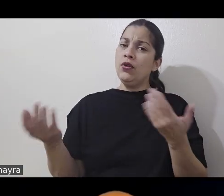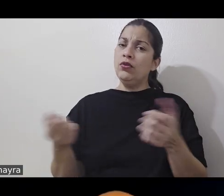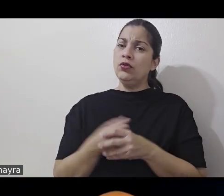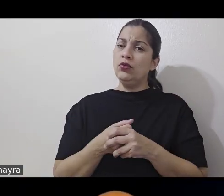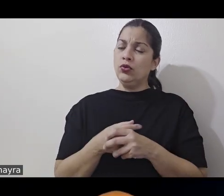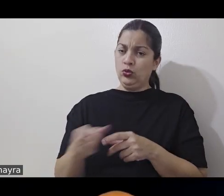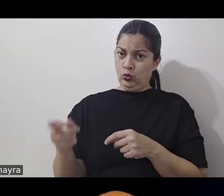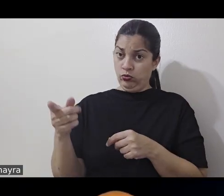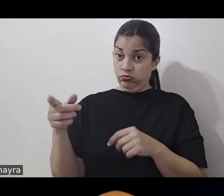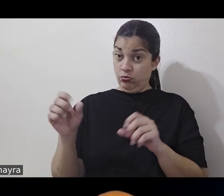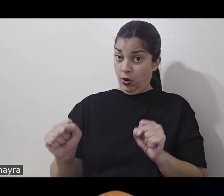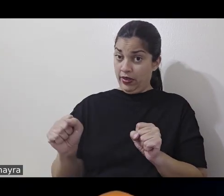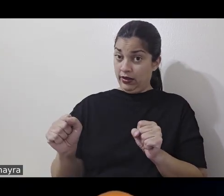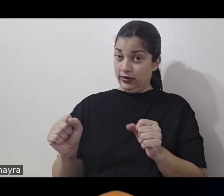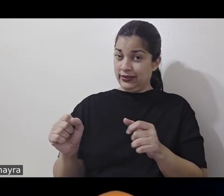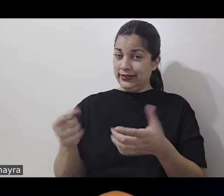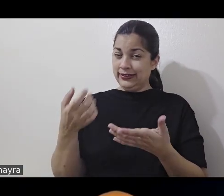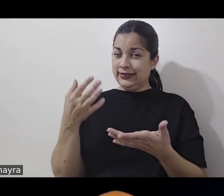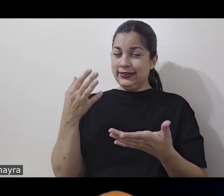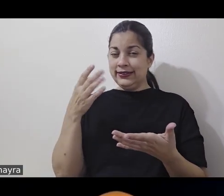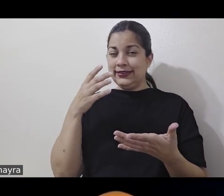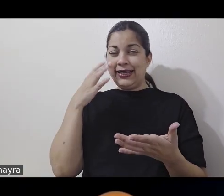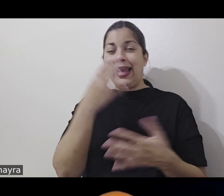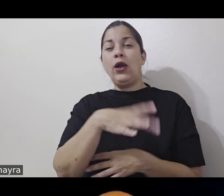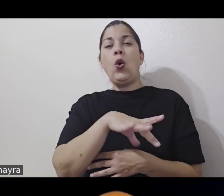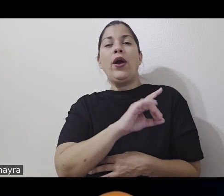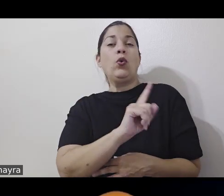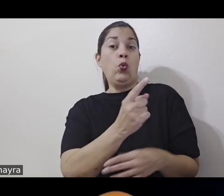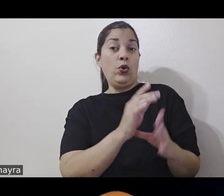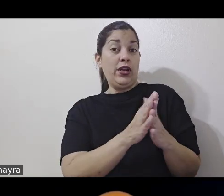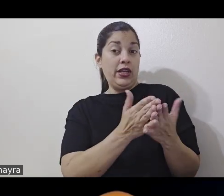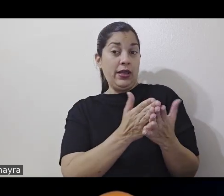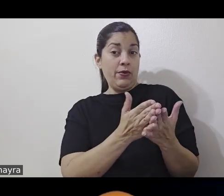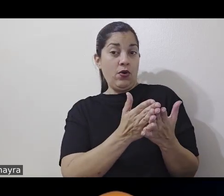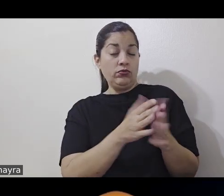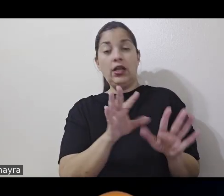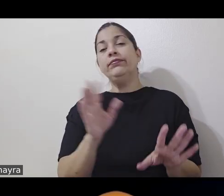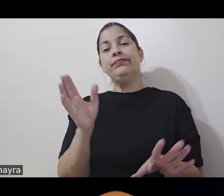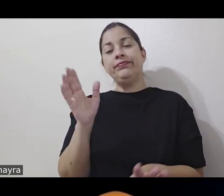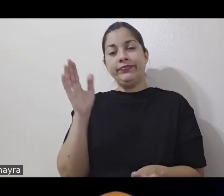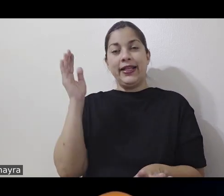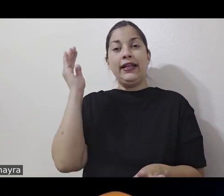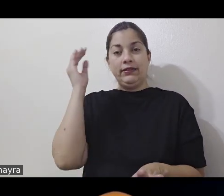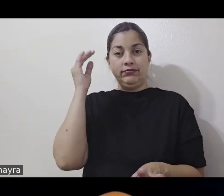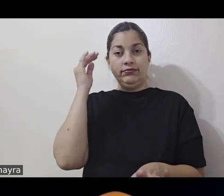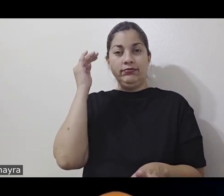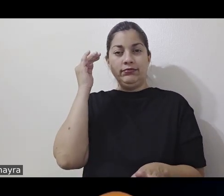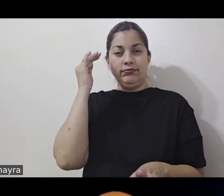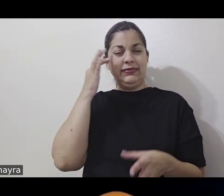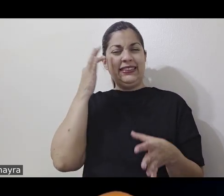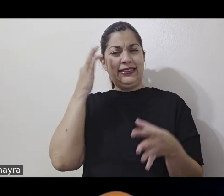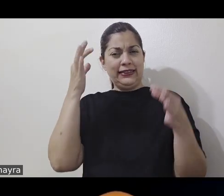¿Cuándo, o sea, tú puedes determinar que fue un libro o ha sido un libro por año? O sea, tú sabes que a veces me preguntan